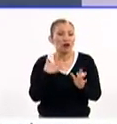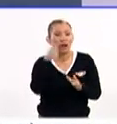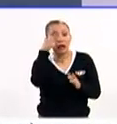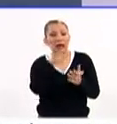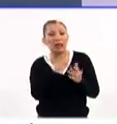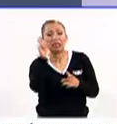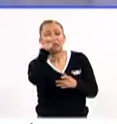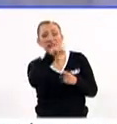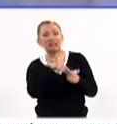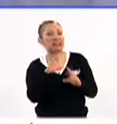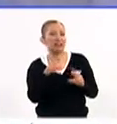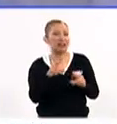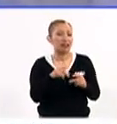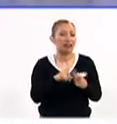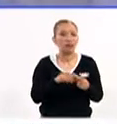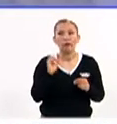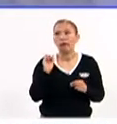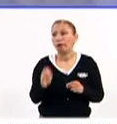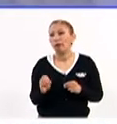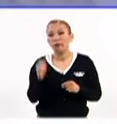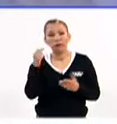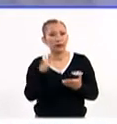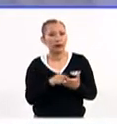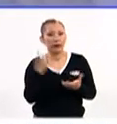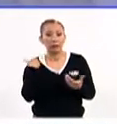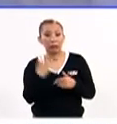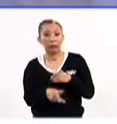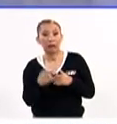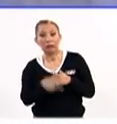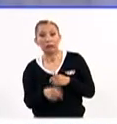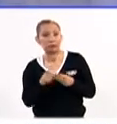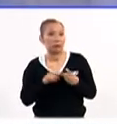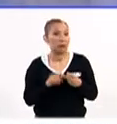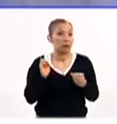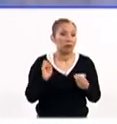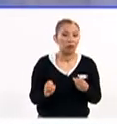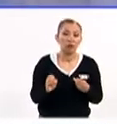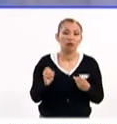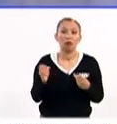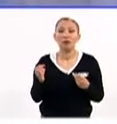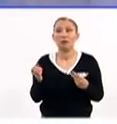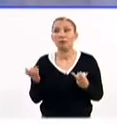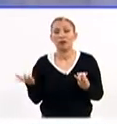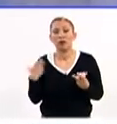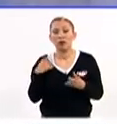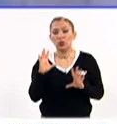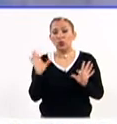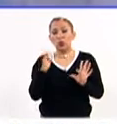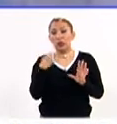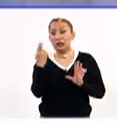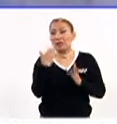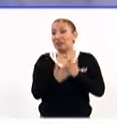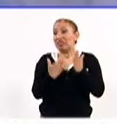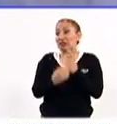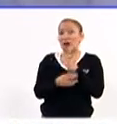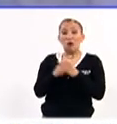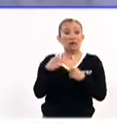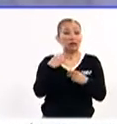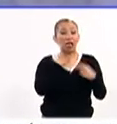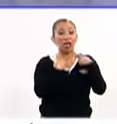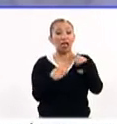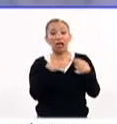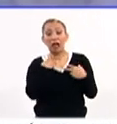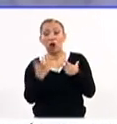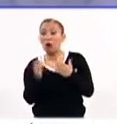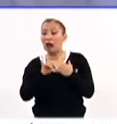cree que es muy difícil, que va a ser muy peligroso, que no van a tener lo necesario o que